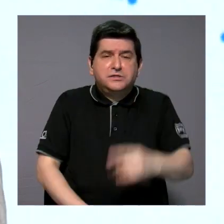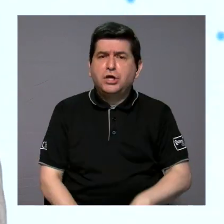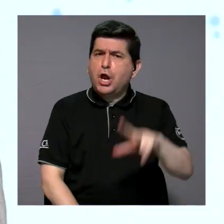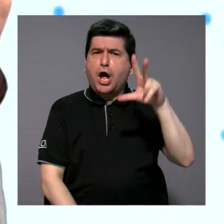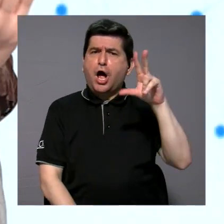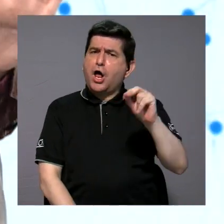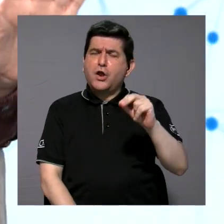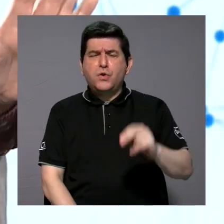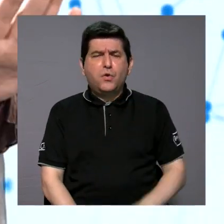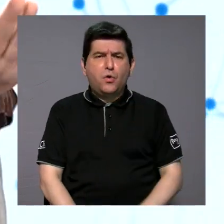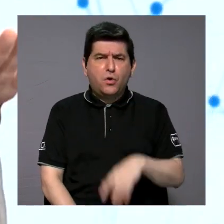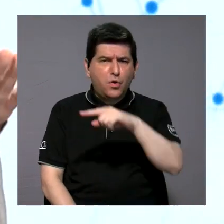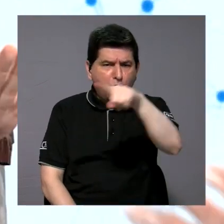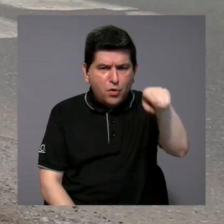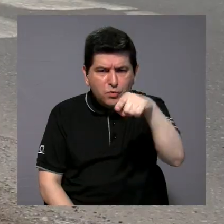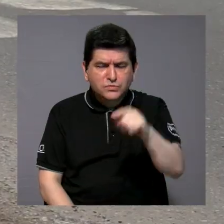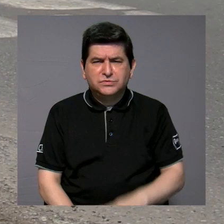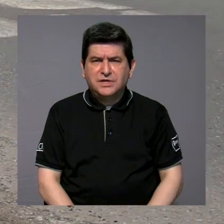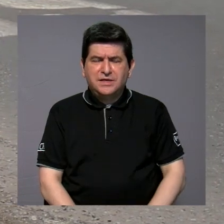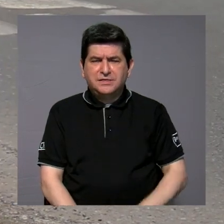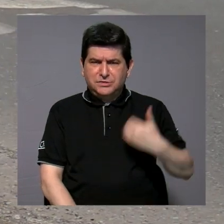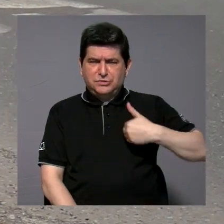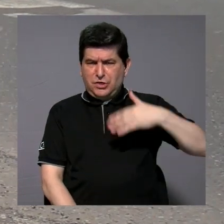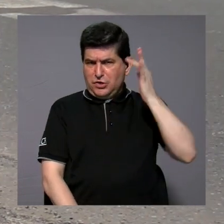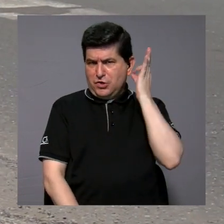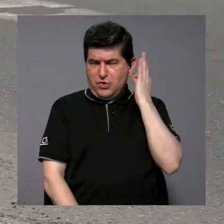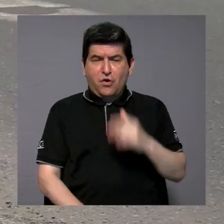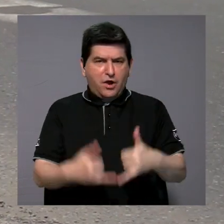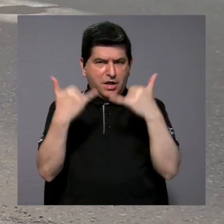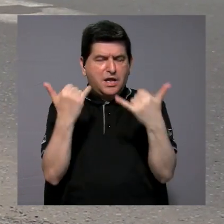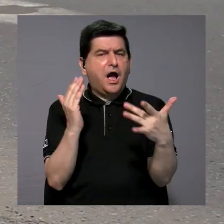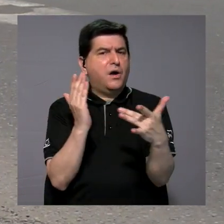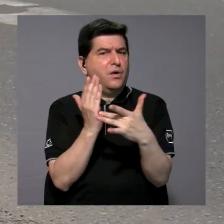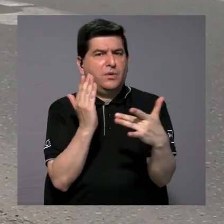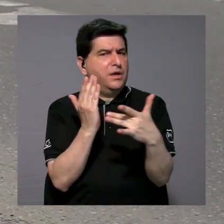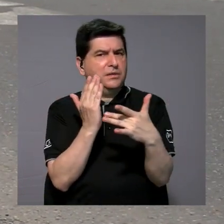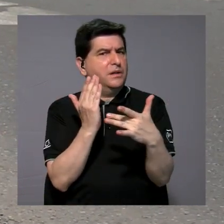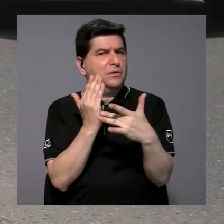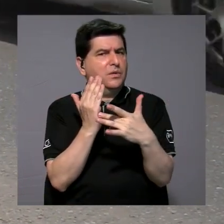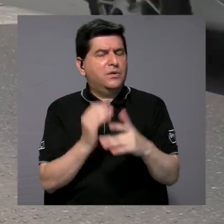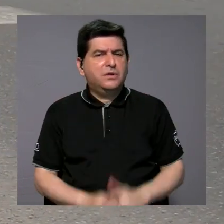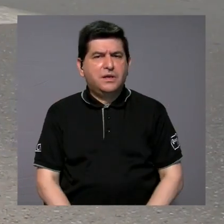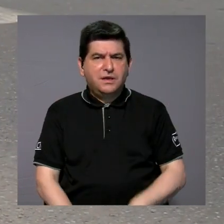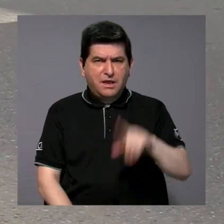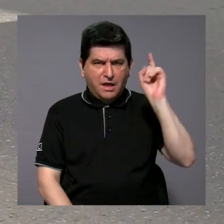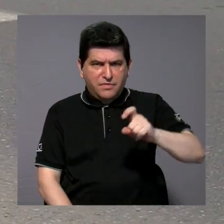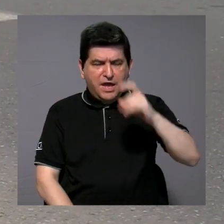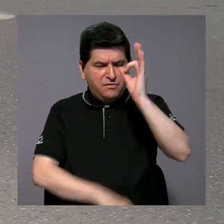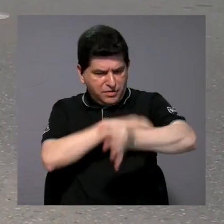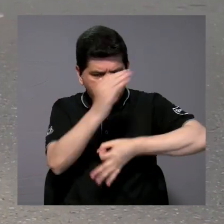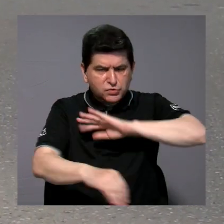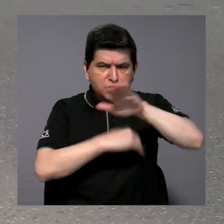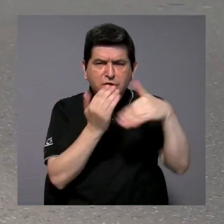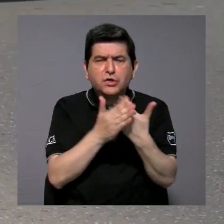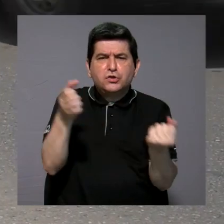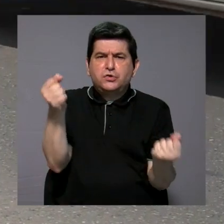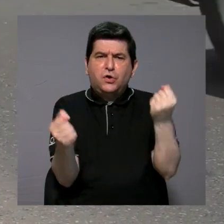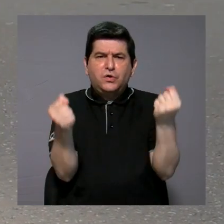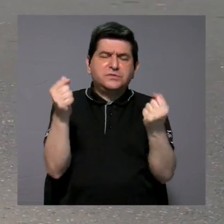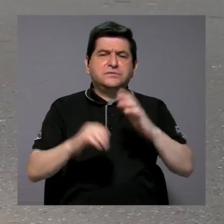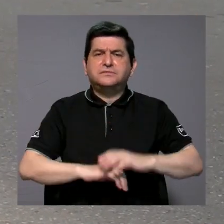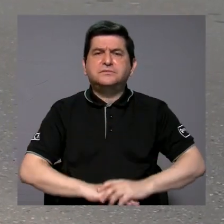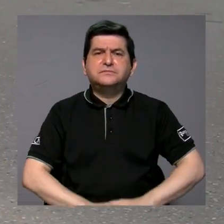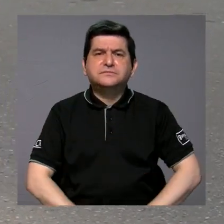no, señores, ya ahora ustedes, y señoras, la tecnología es esta. Ahora ustedes tienen que sustituir todos sus vehículos.